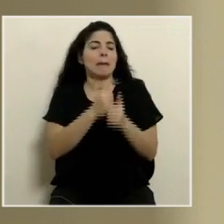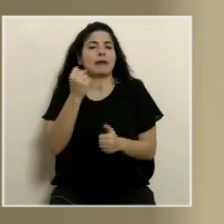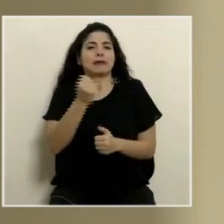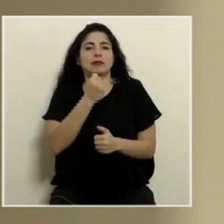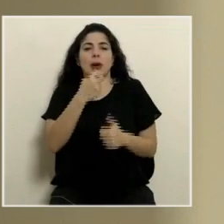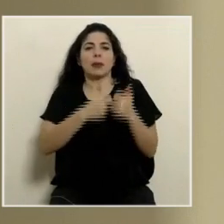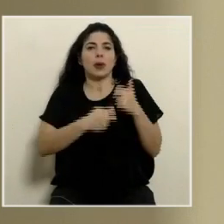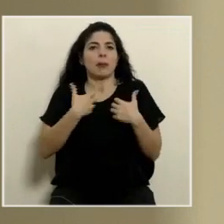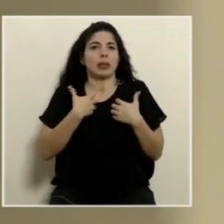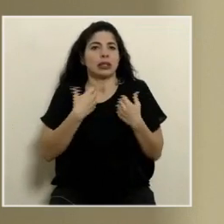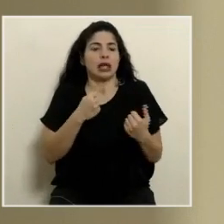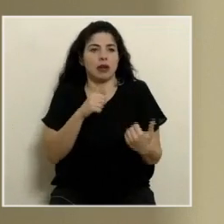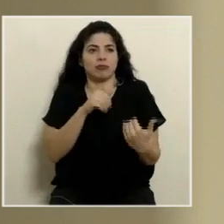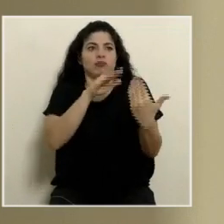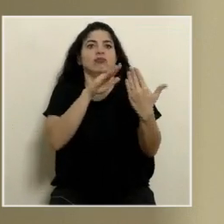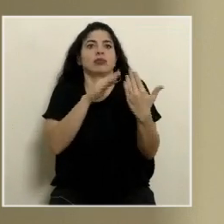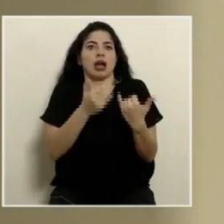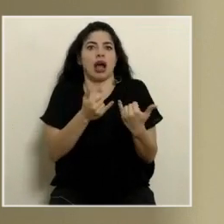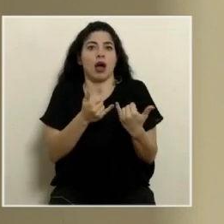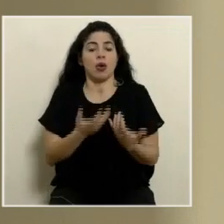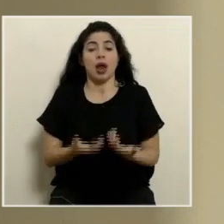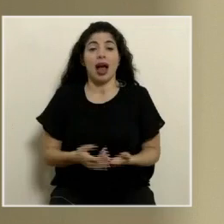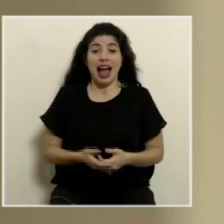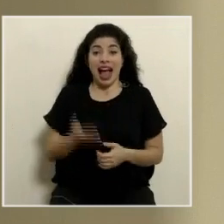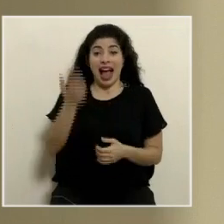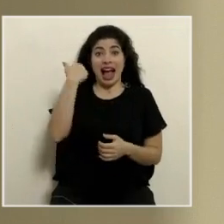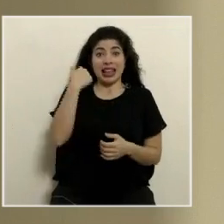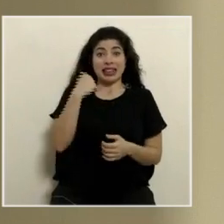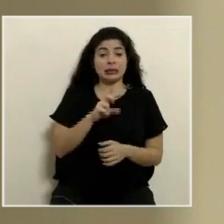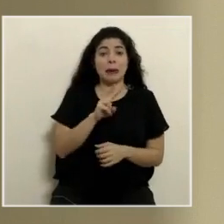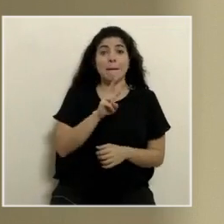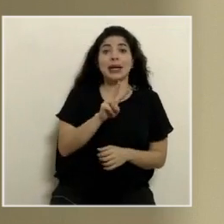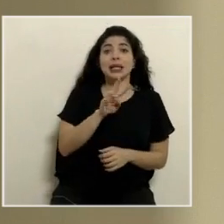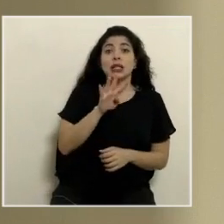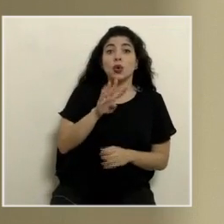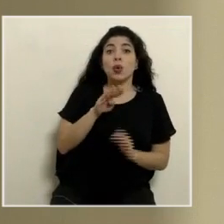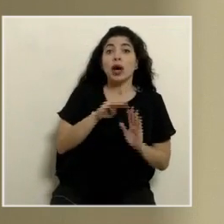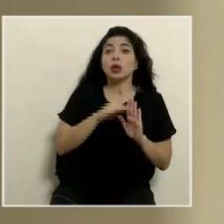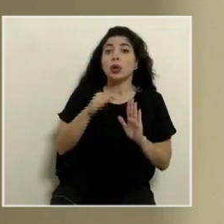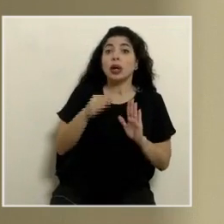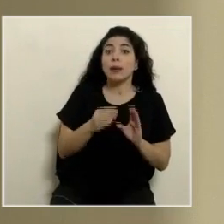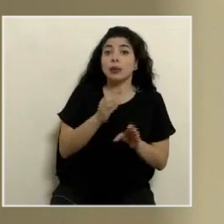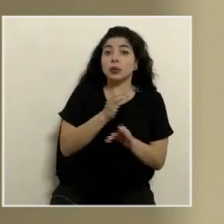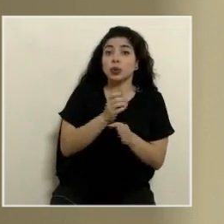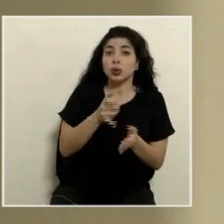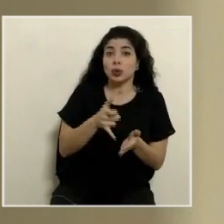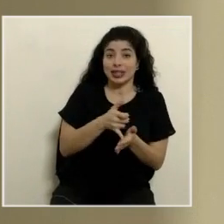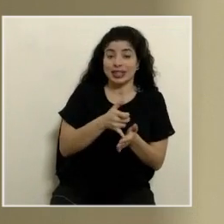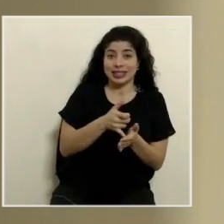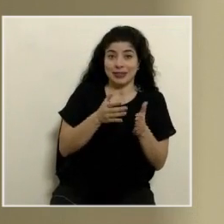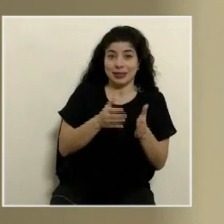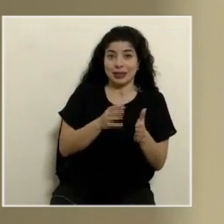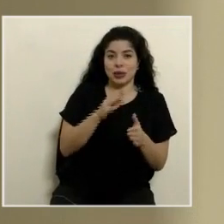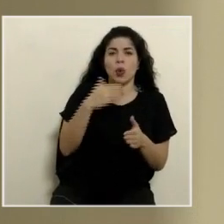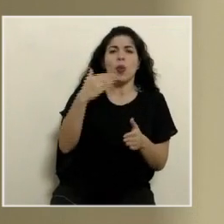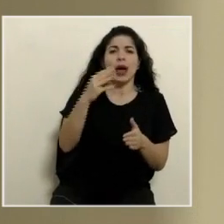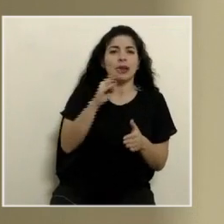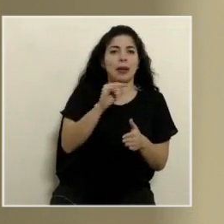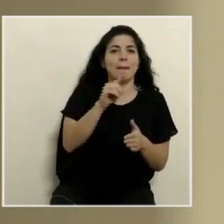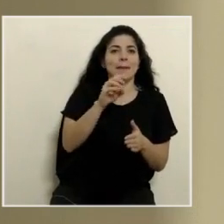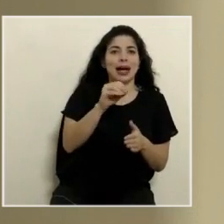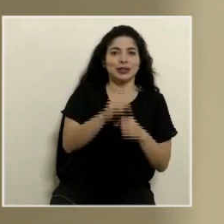Pasamos de tener asignadas 24 camas UCI en marzo del